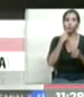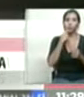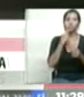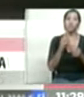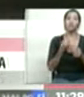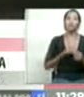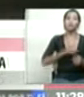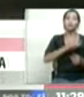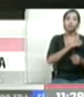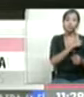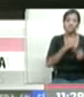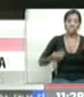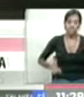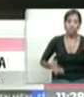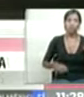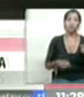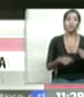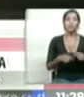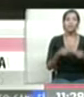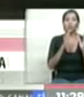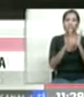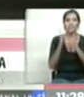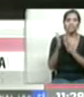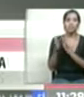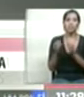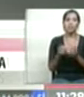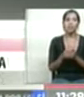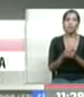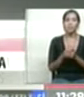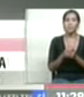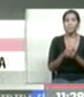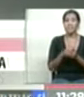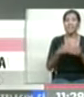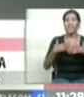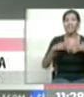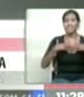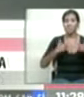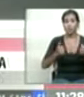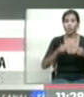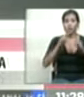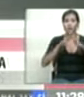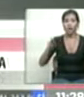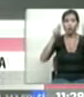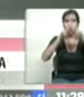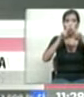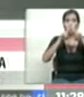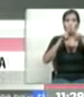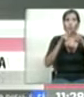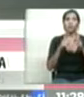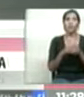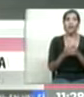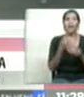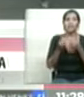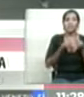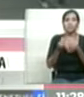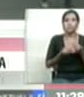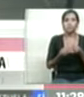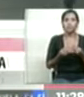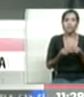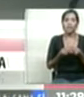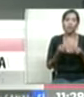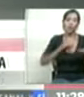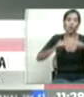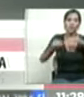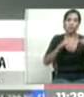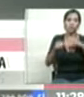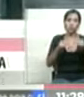y organizaciones como la Organización Panamericana de la Salud, así como la ONU y la Cruz Roja Internacional, han estado en coordinación con